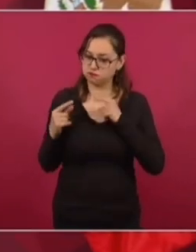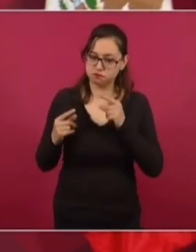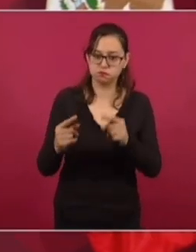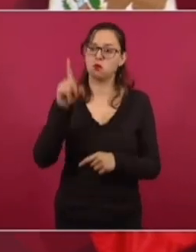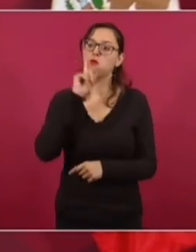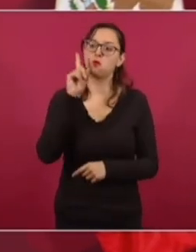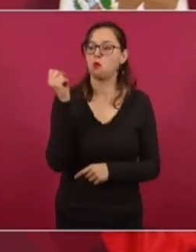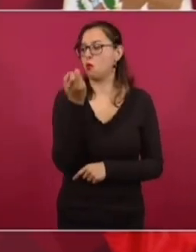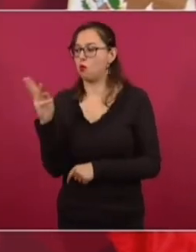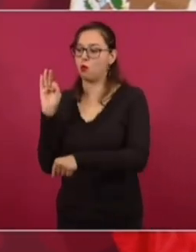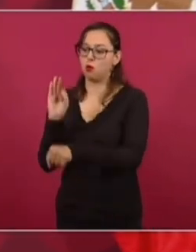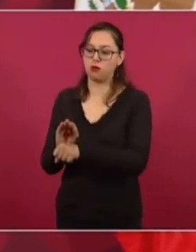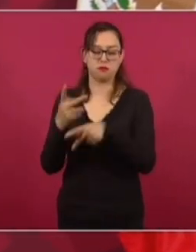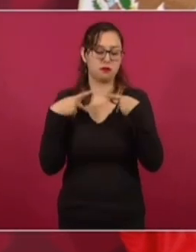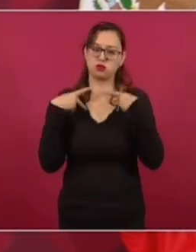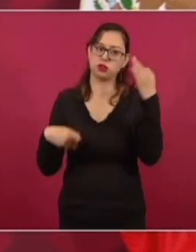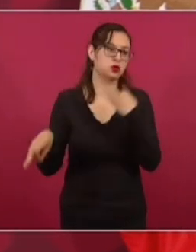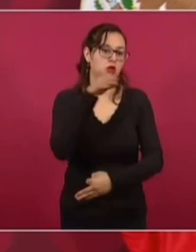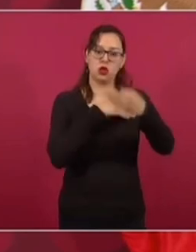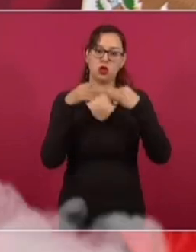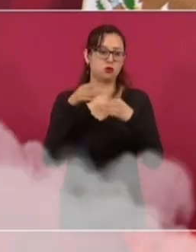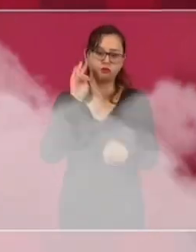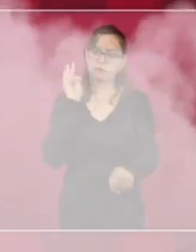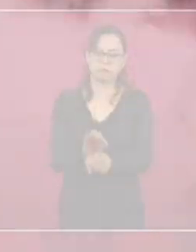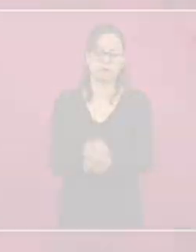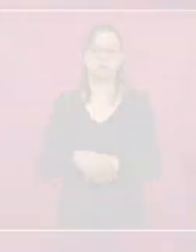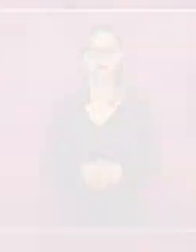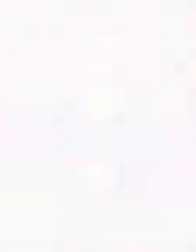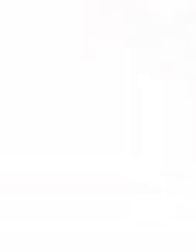a las mujeres y para proteger a todos los ciudadanos. Es que